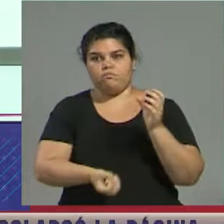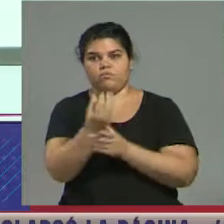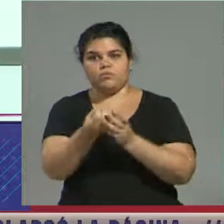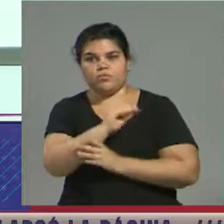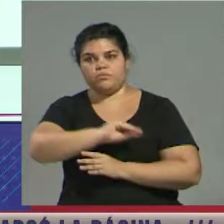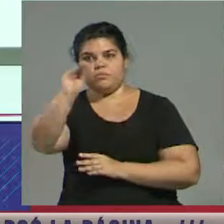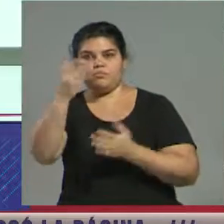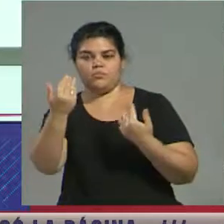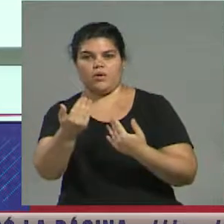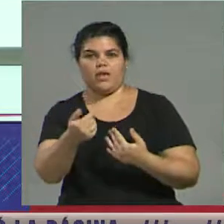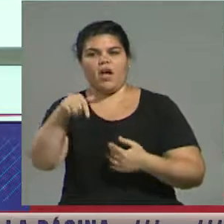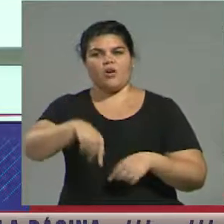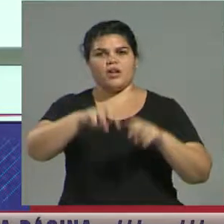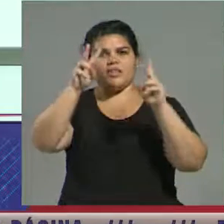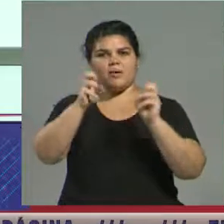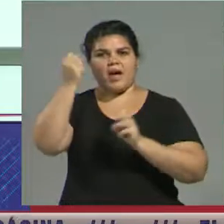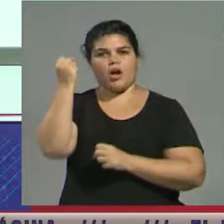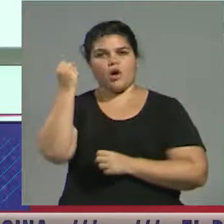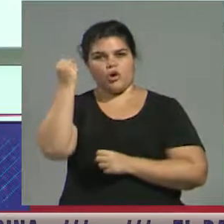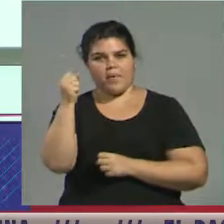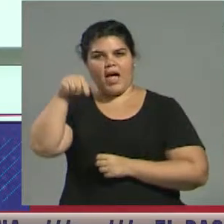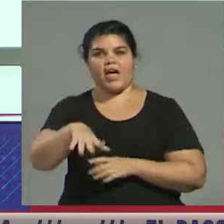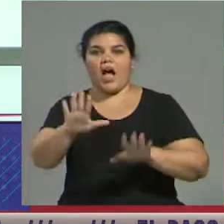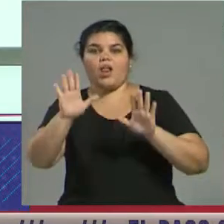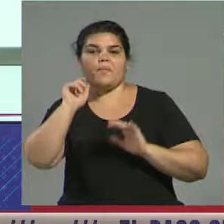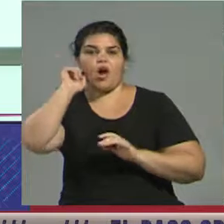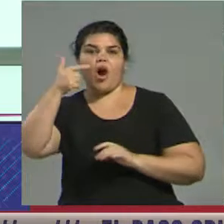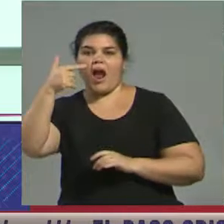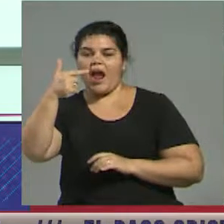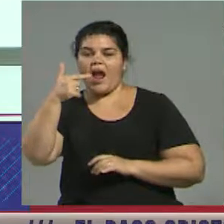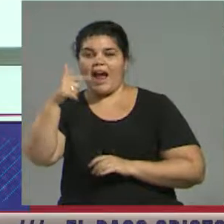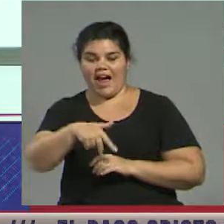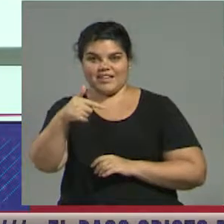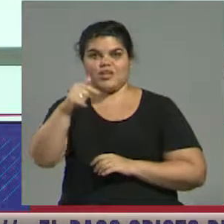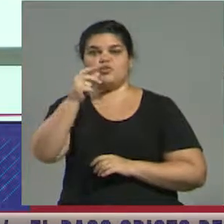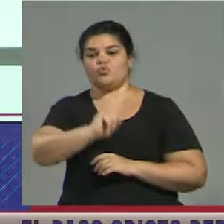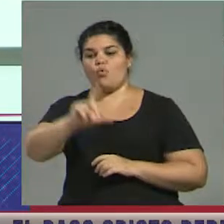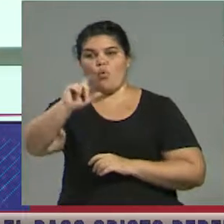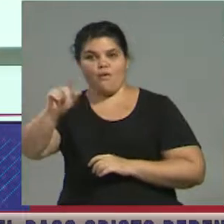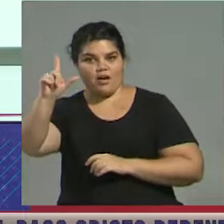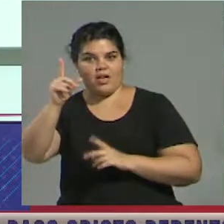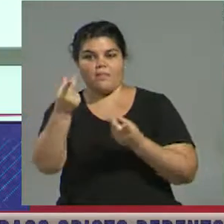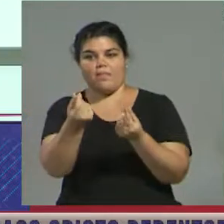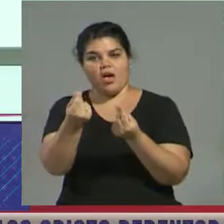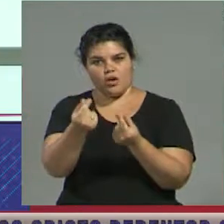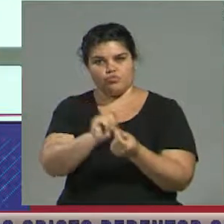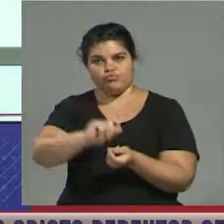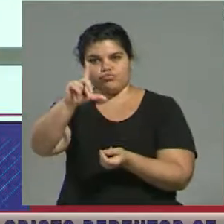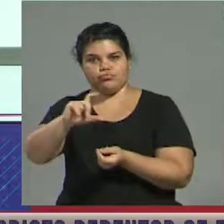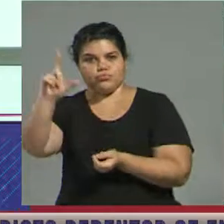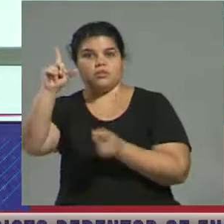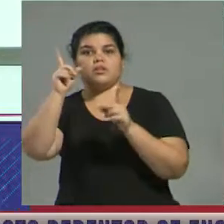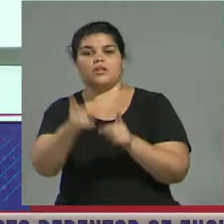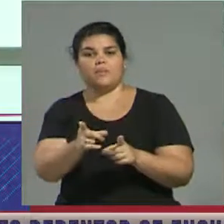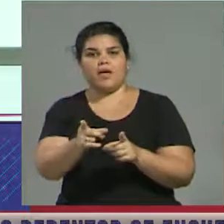de la economía, concretamente de la posibilidad de la suba del gas, cómo se está analizando el tema de las tarifas y también es inminente el aumento de